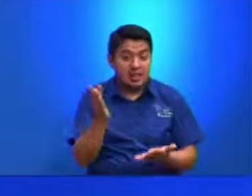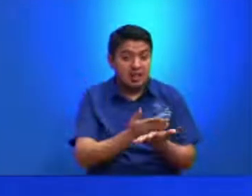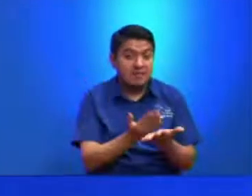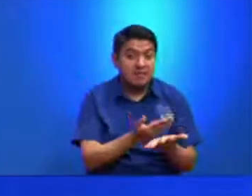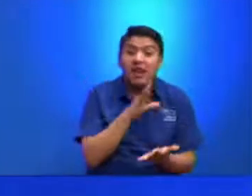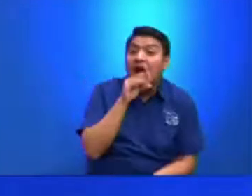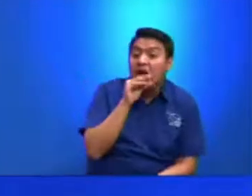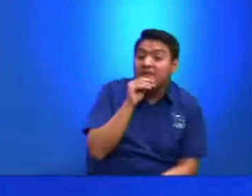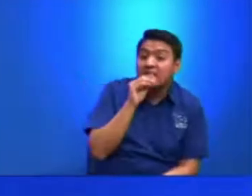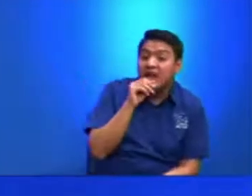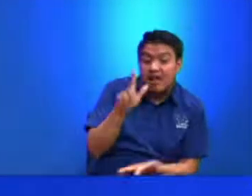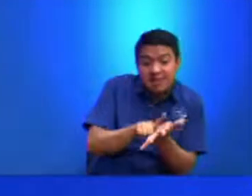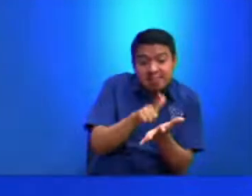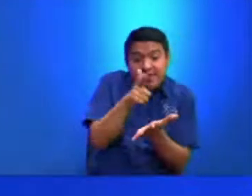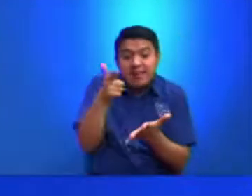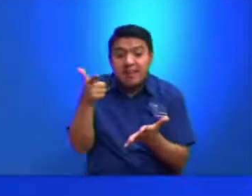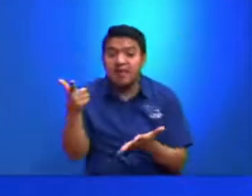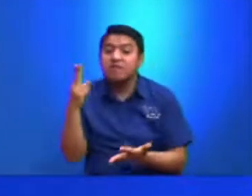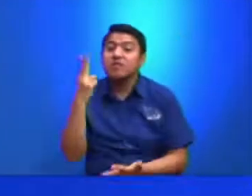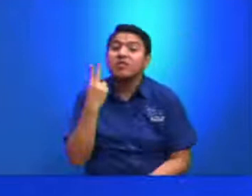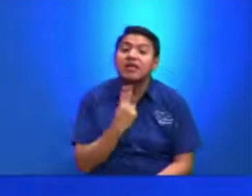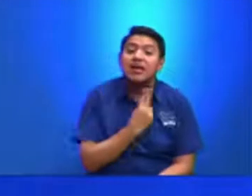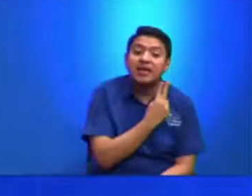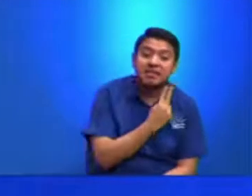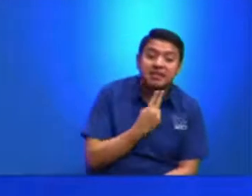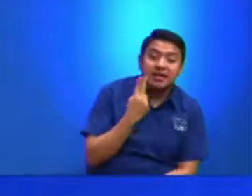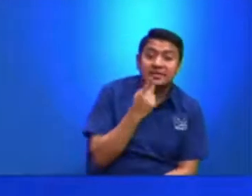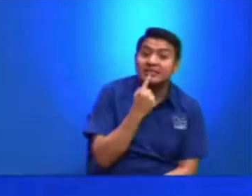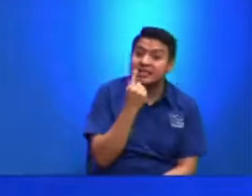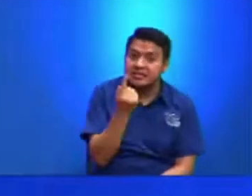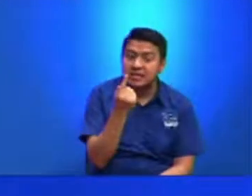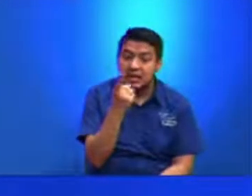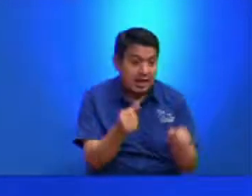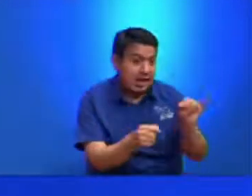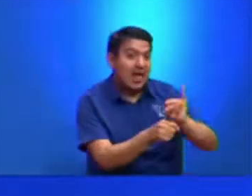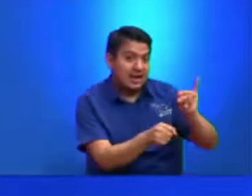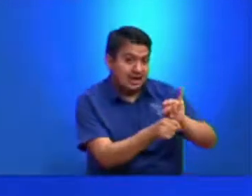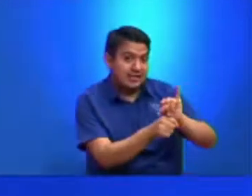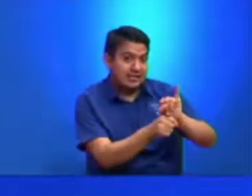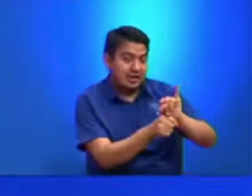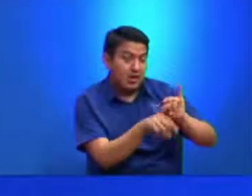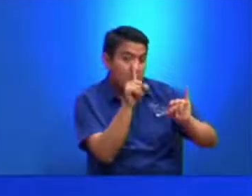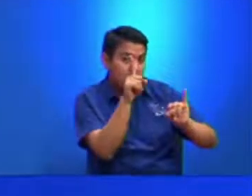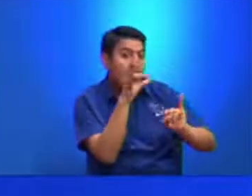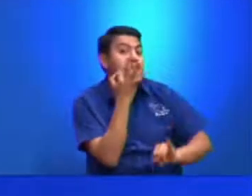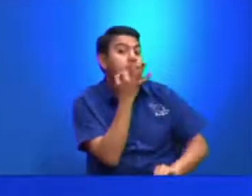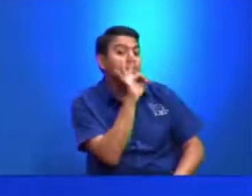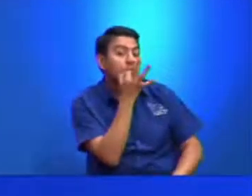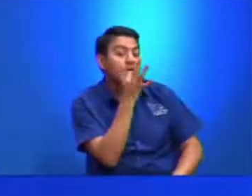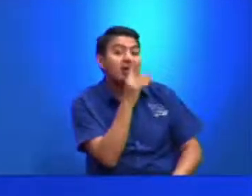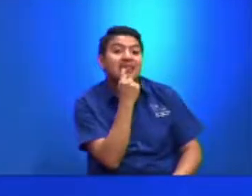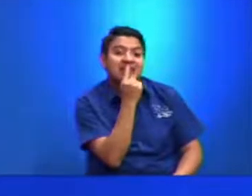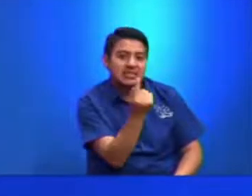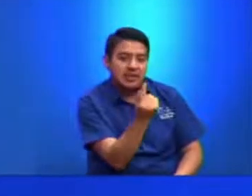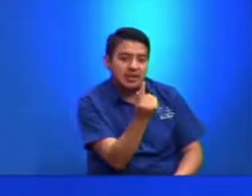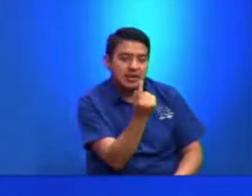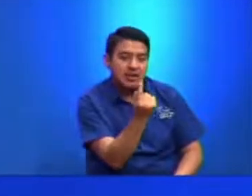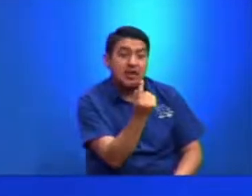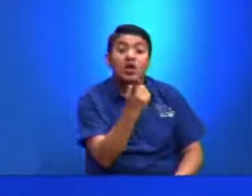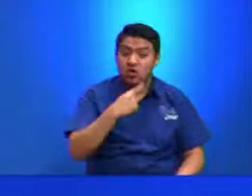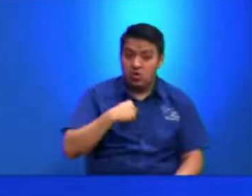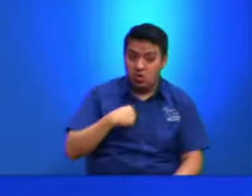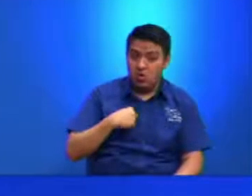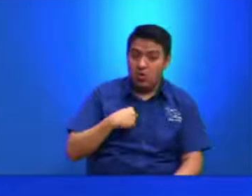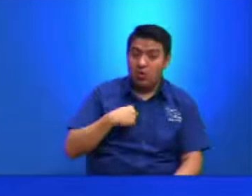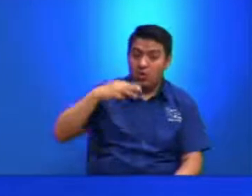Soy morena porque el sol me tostó, me quemó, me miró. Entonces, esa mujer del Cantar de los Cantares que